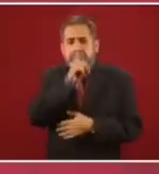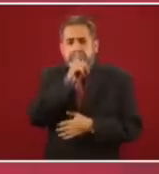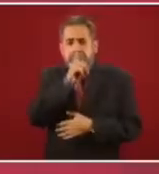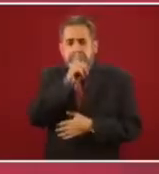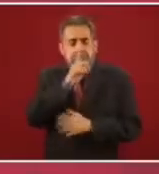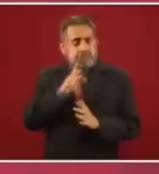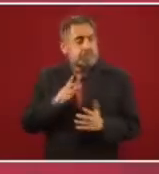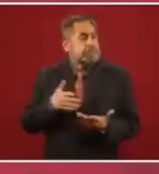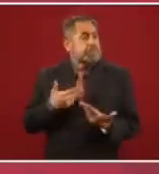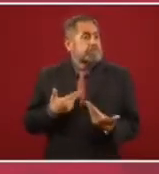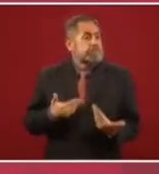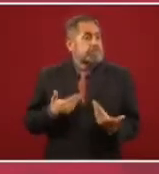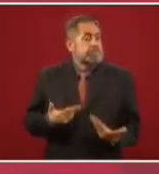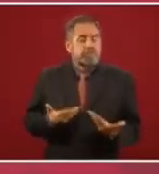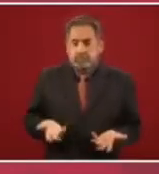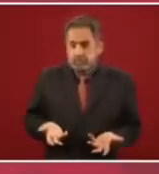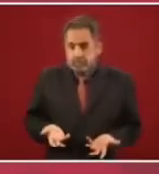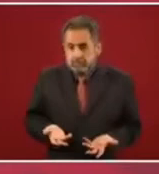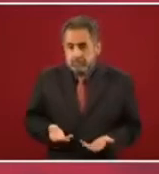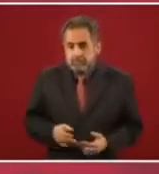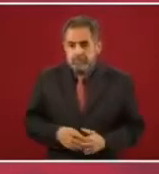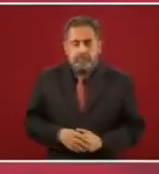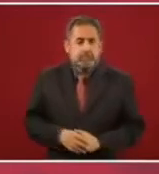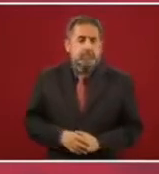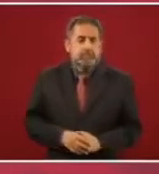era algo bueno.